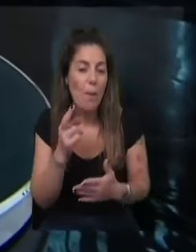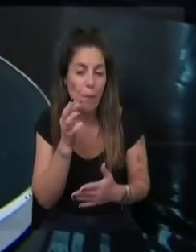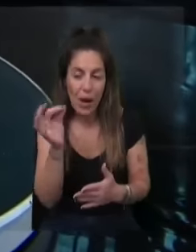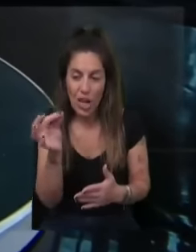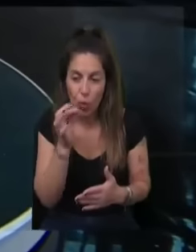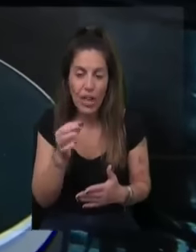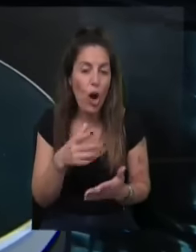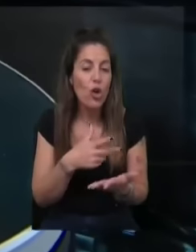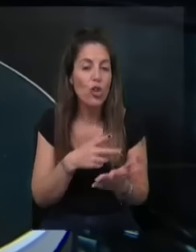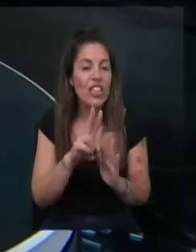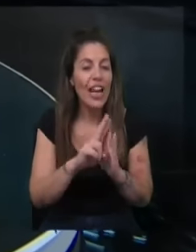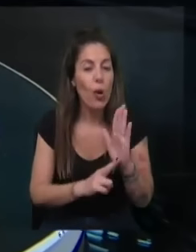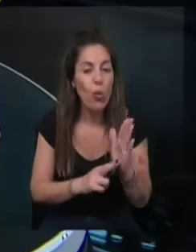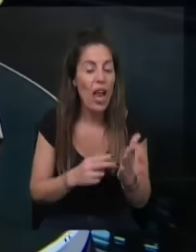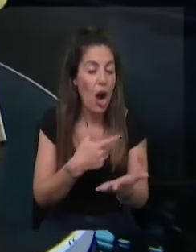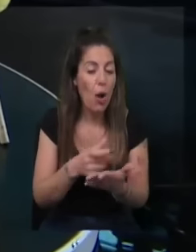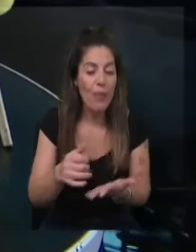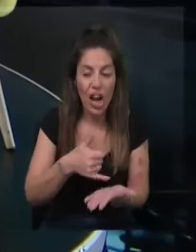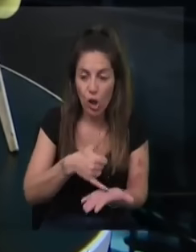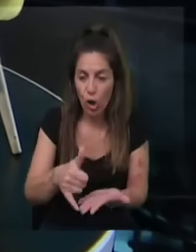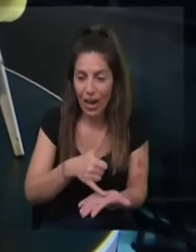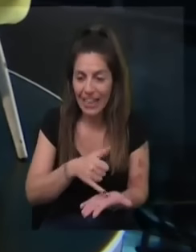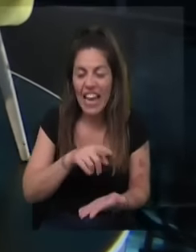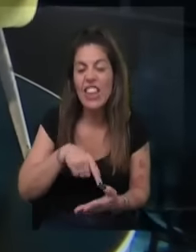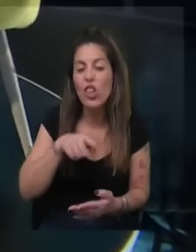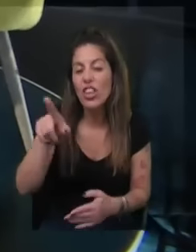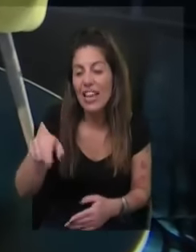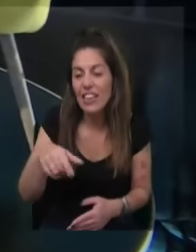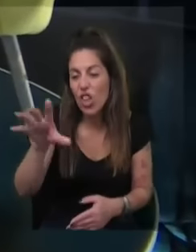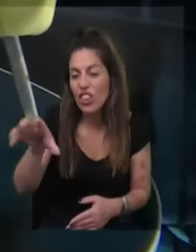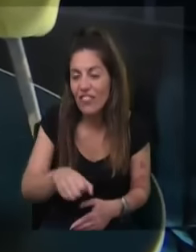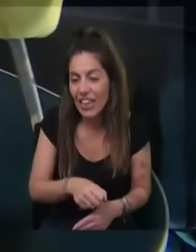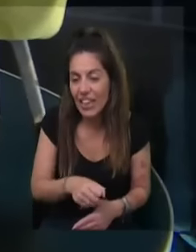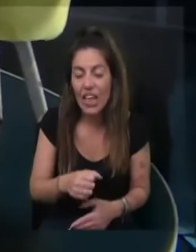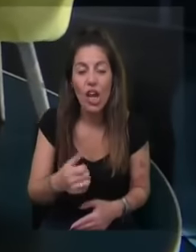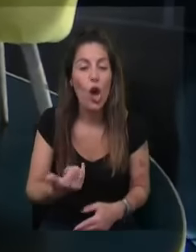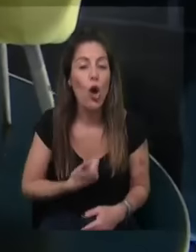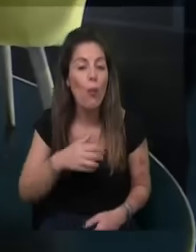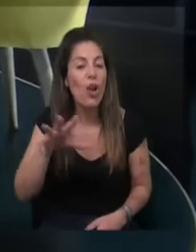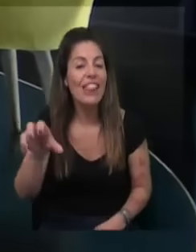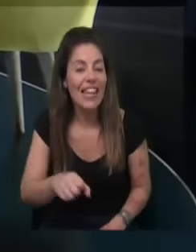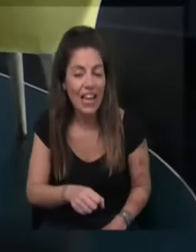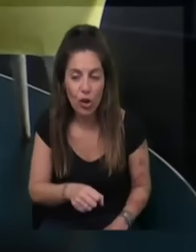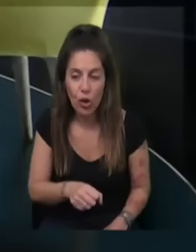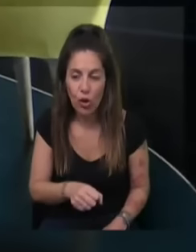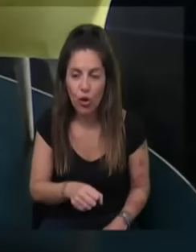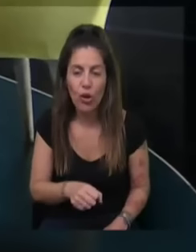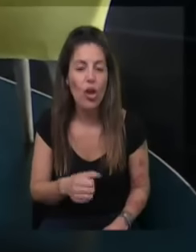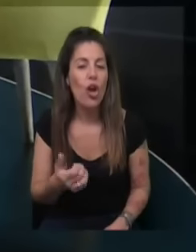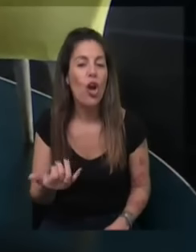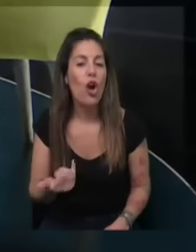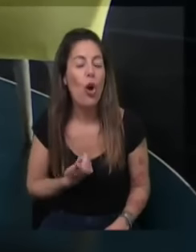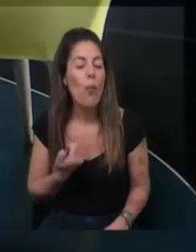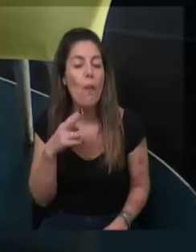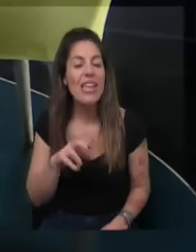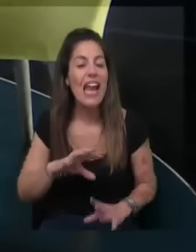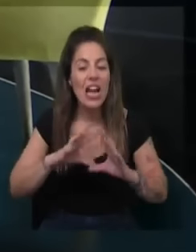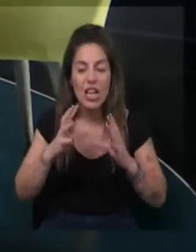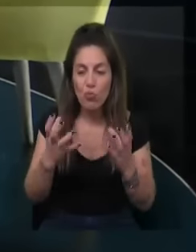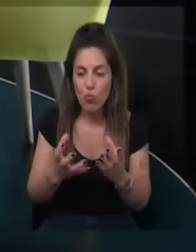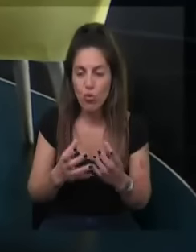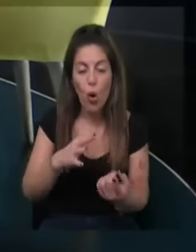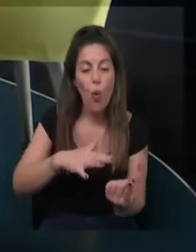la cocaína como de dónde la saco Cómo la traigo ahí pas Cómo Mira el mundo o el